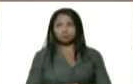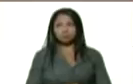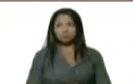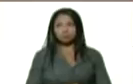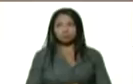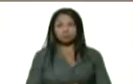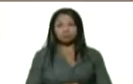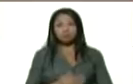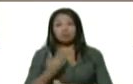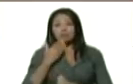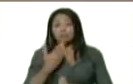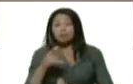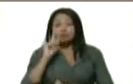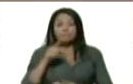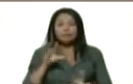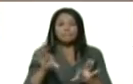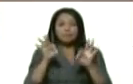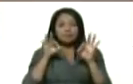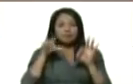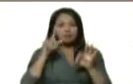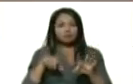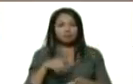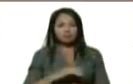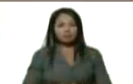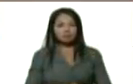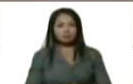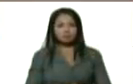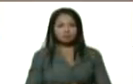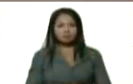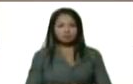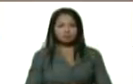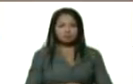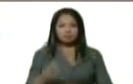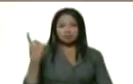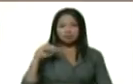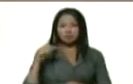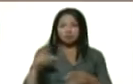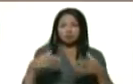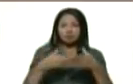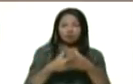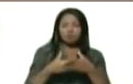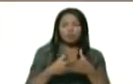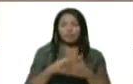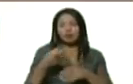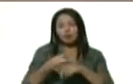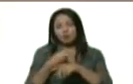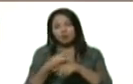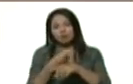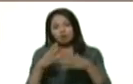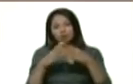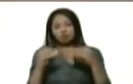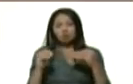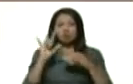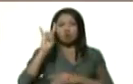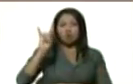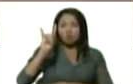Les pido esto de manera muy especial y que tengan la agenda de gobierno todos los